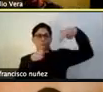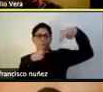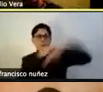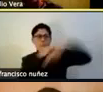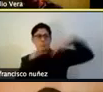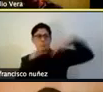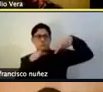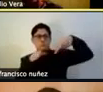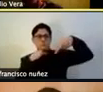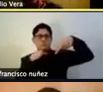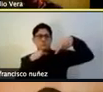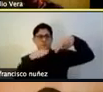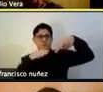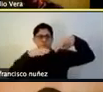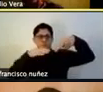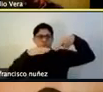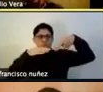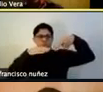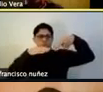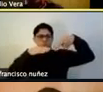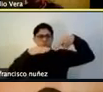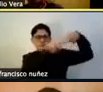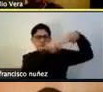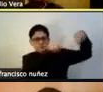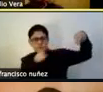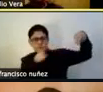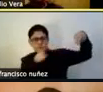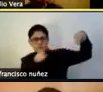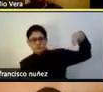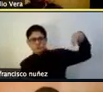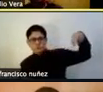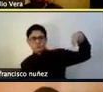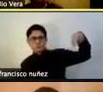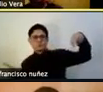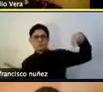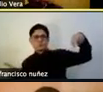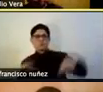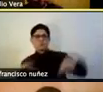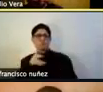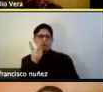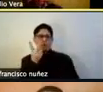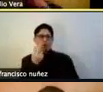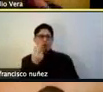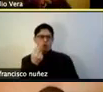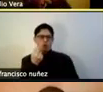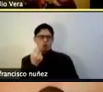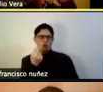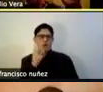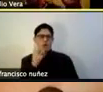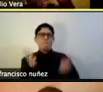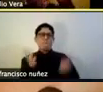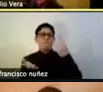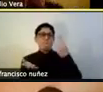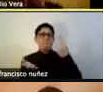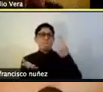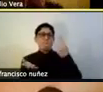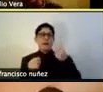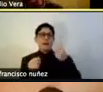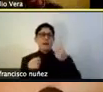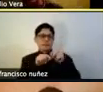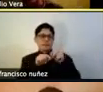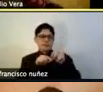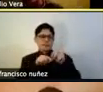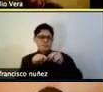aquí hay 12 kilómetros, claro. Aquí hay 1600 canales, uno puesto al lado del otro. Y bueno, hay toda